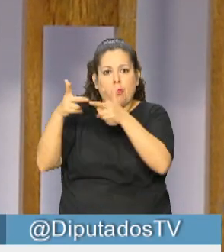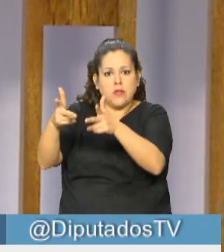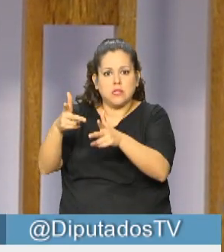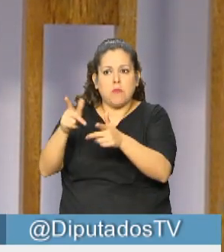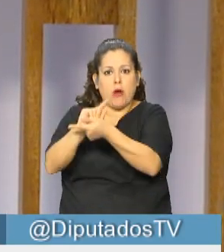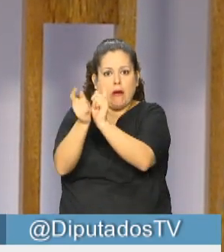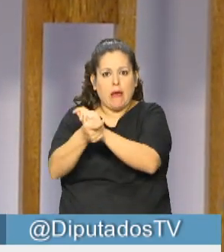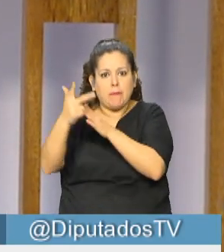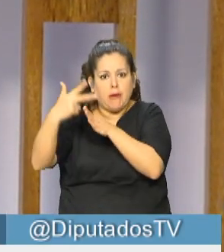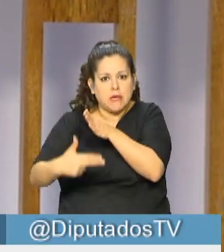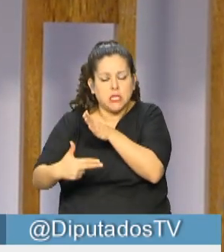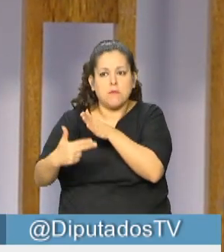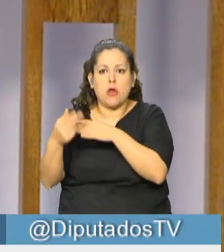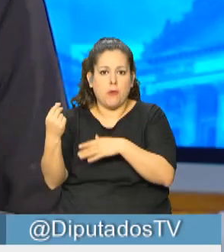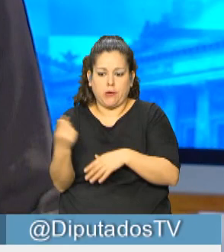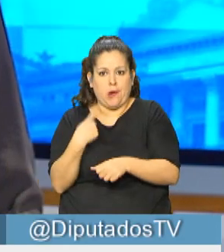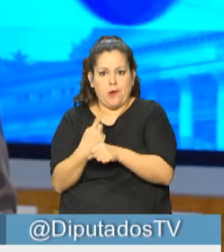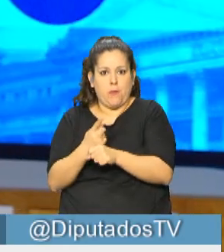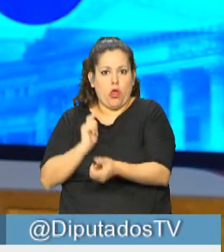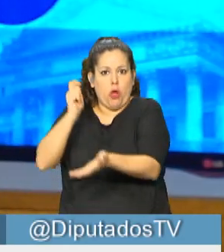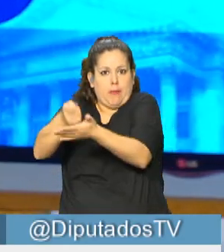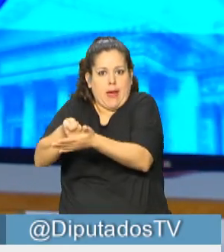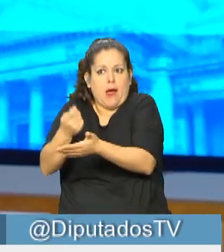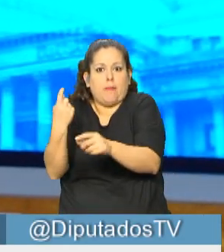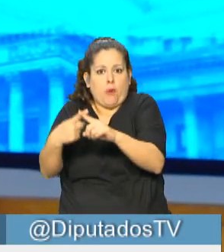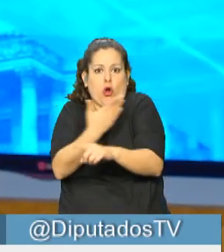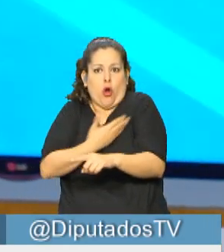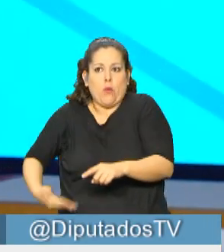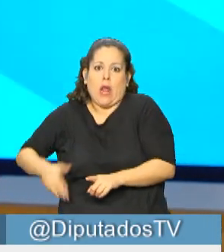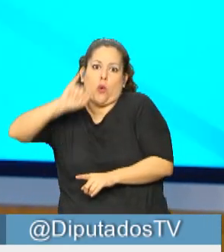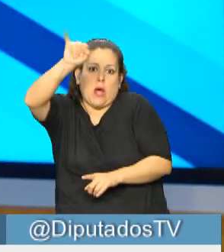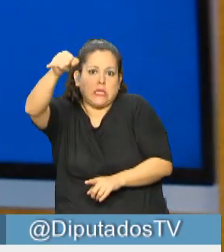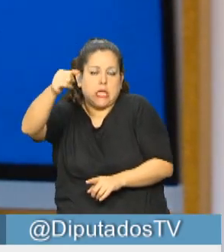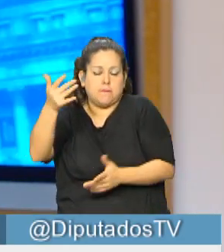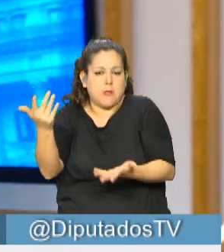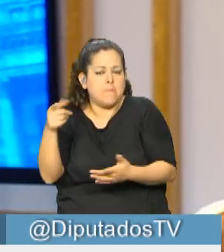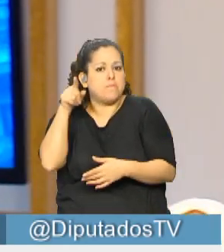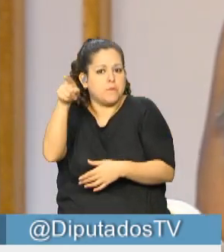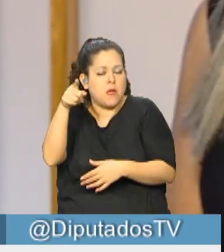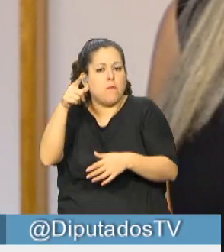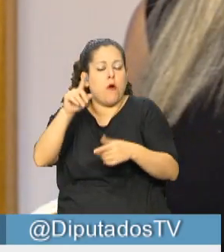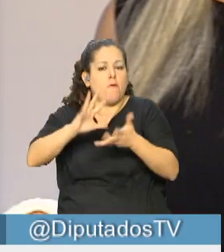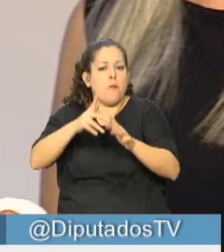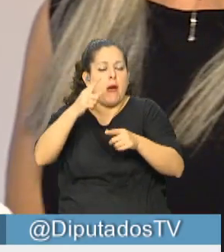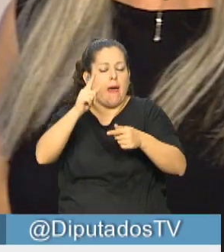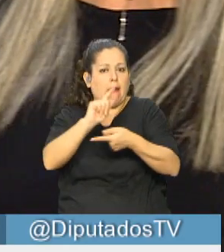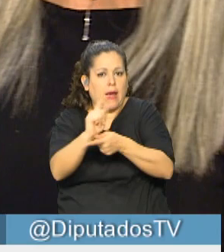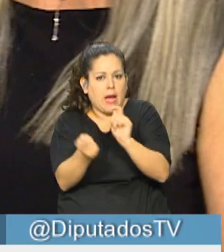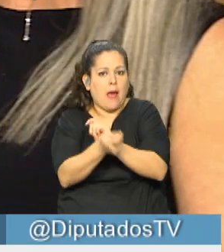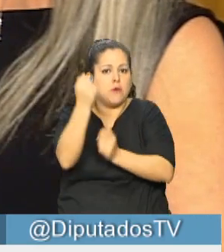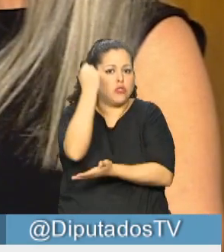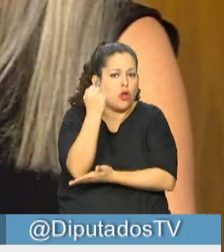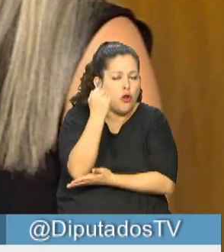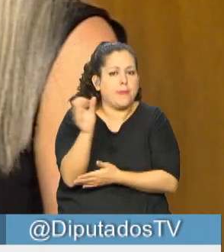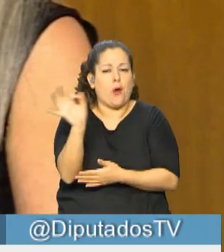porque no puedo contraer los compromisos asumidos por este gobierno, quiere decir que las variables económicas, o porque ustedes habrán visto